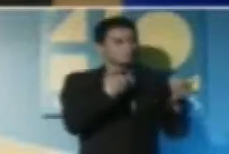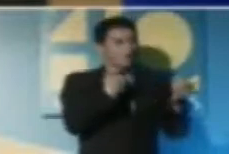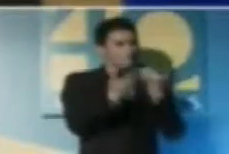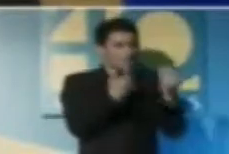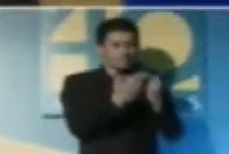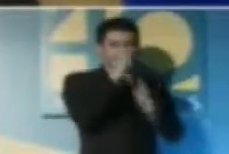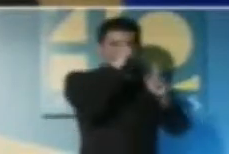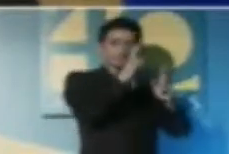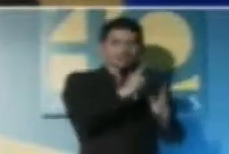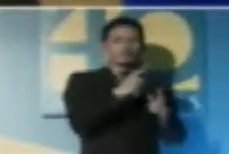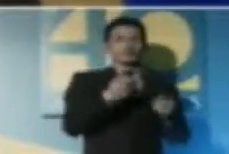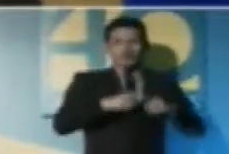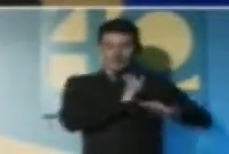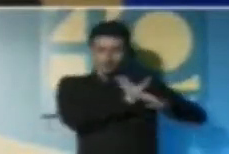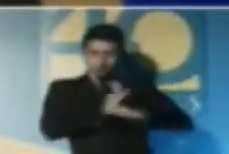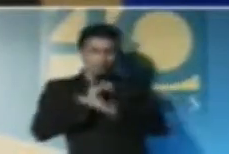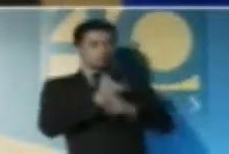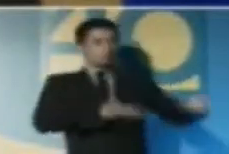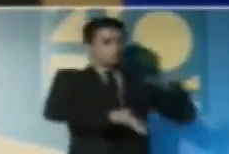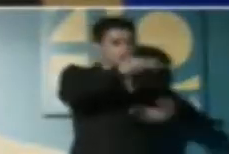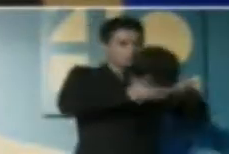de ellos por las instituciones establecidas.